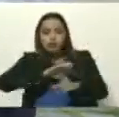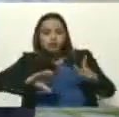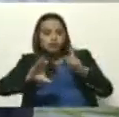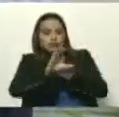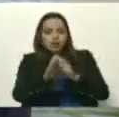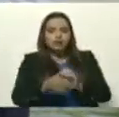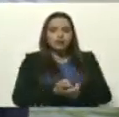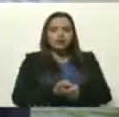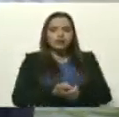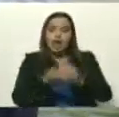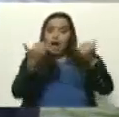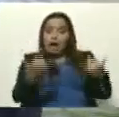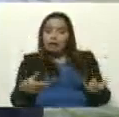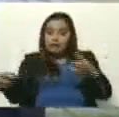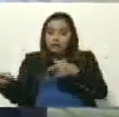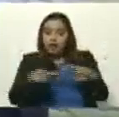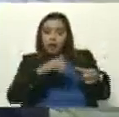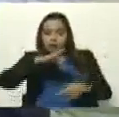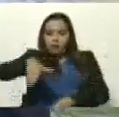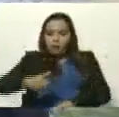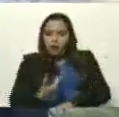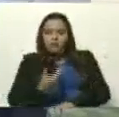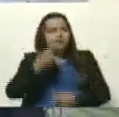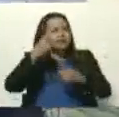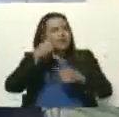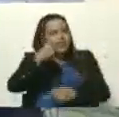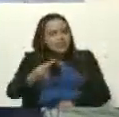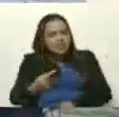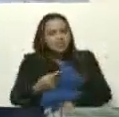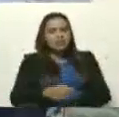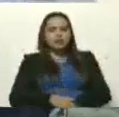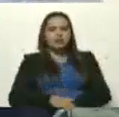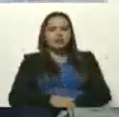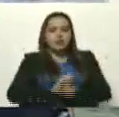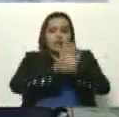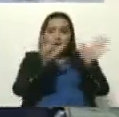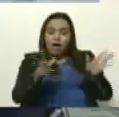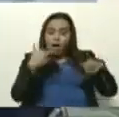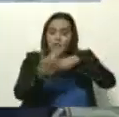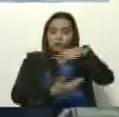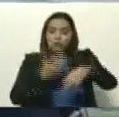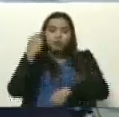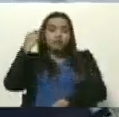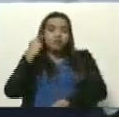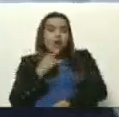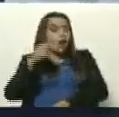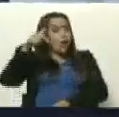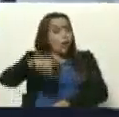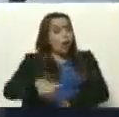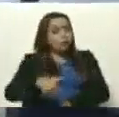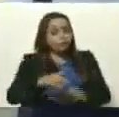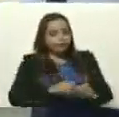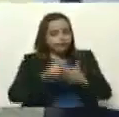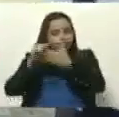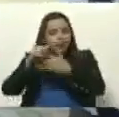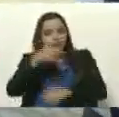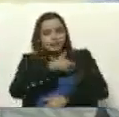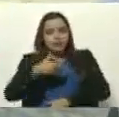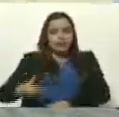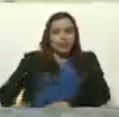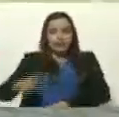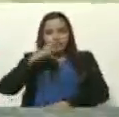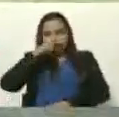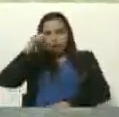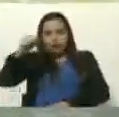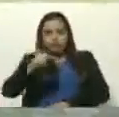nosotros de una vez por todas podamos decir a los cuatro vientos que la revolución bolivariana que hoy preside el presidente obrero